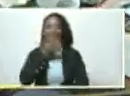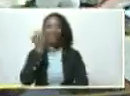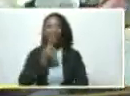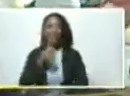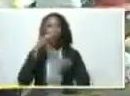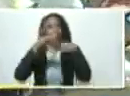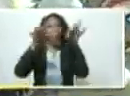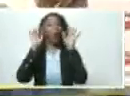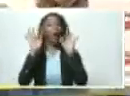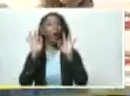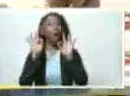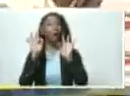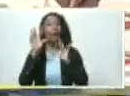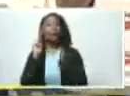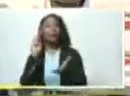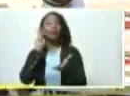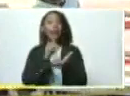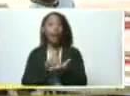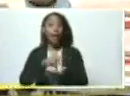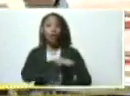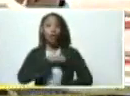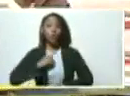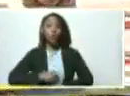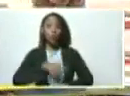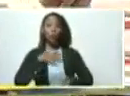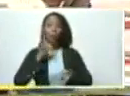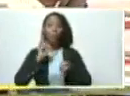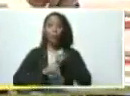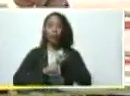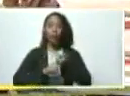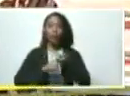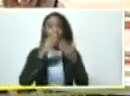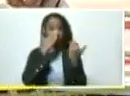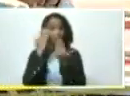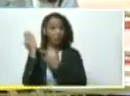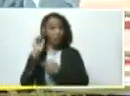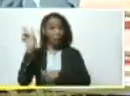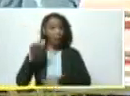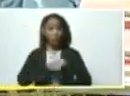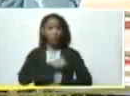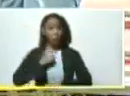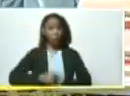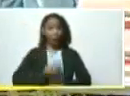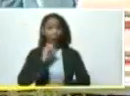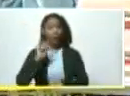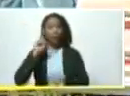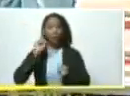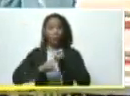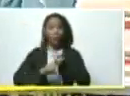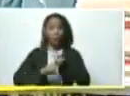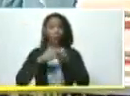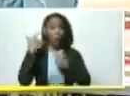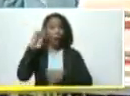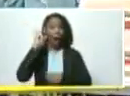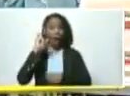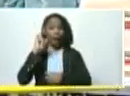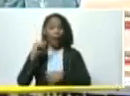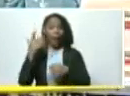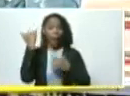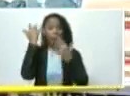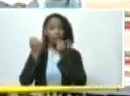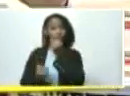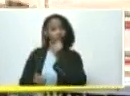Mosca aparece por ahí, Supercilita, mira. ¿Ustedes vieron a Supercilita, los poderes que tiene? Con la mano izquierda.